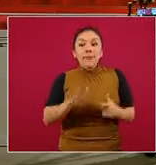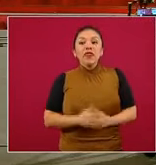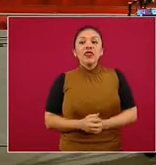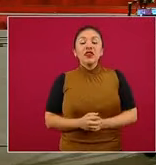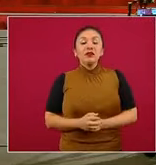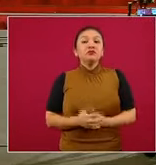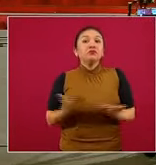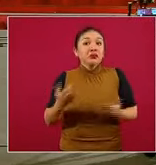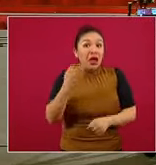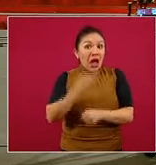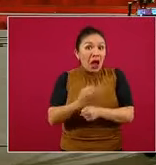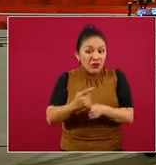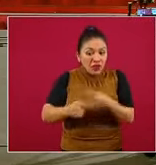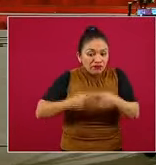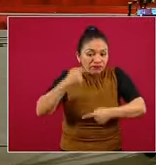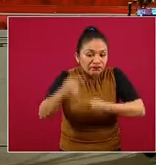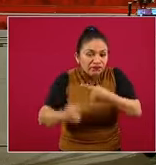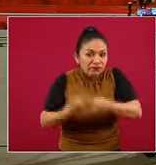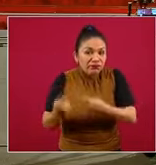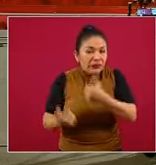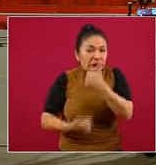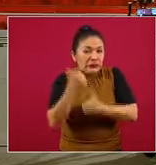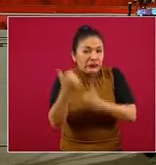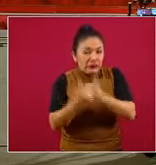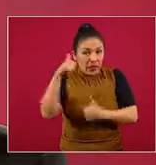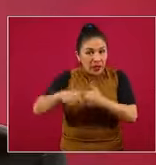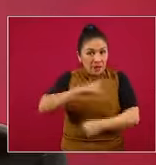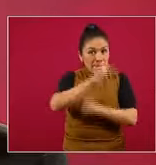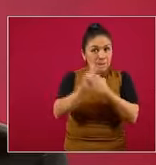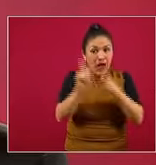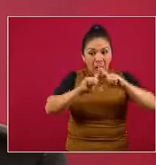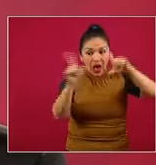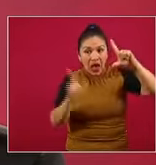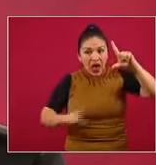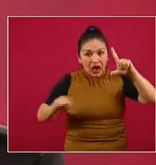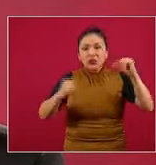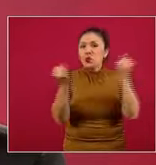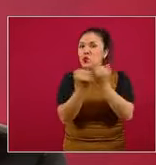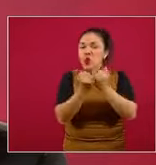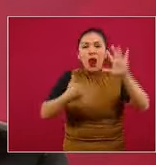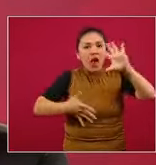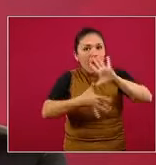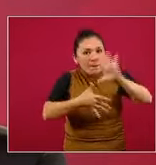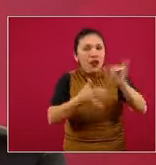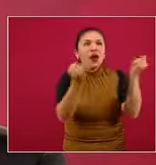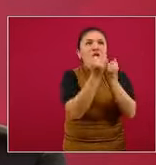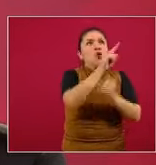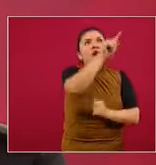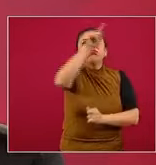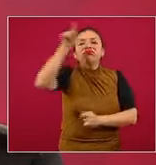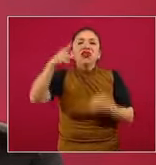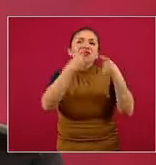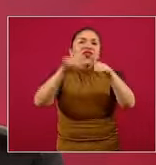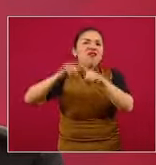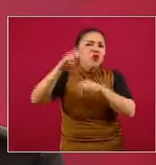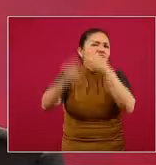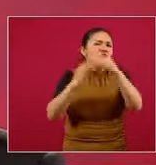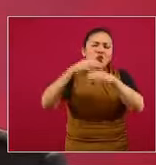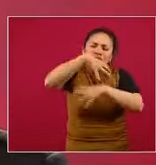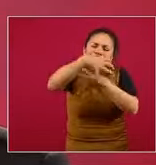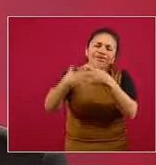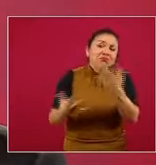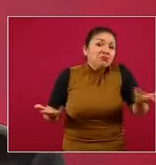los retos que enfrenta el país y que enfrenta el continente y que enfrentan los otros continentes y que enfrenta el mundo